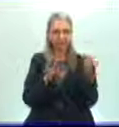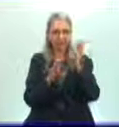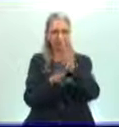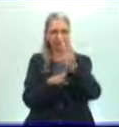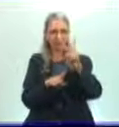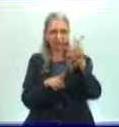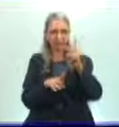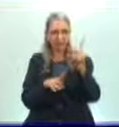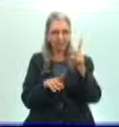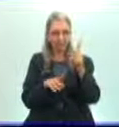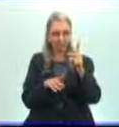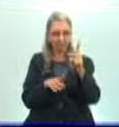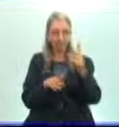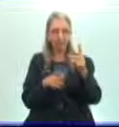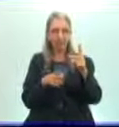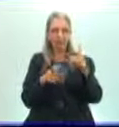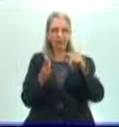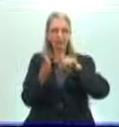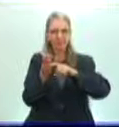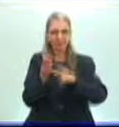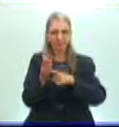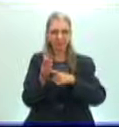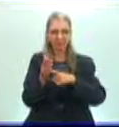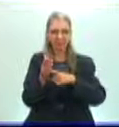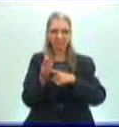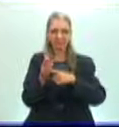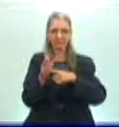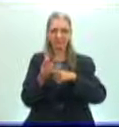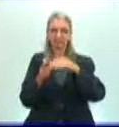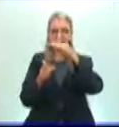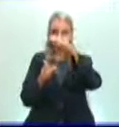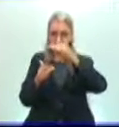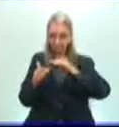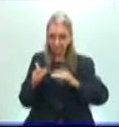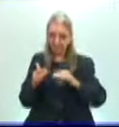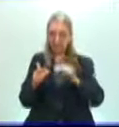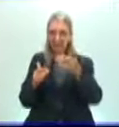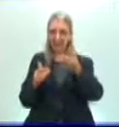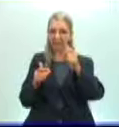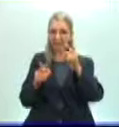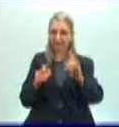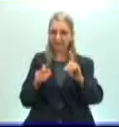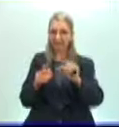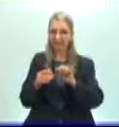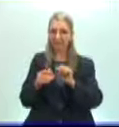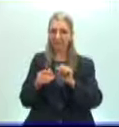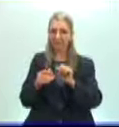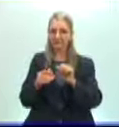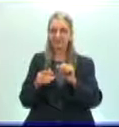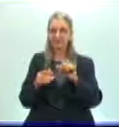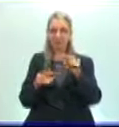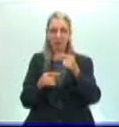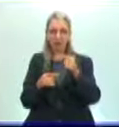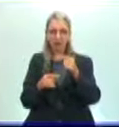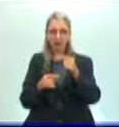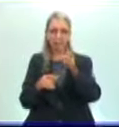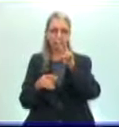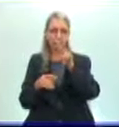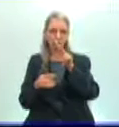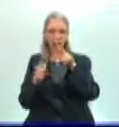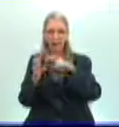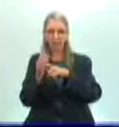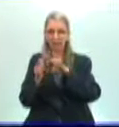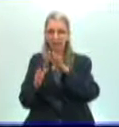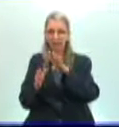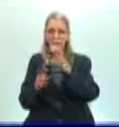longitud del lado que se opone al ángulo de 30 grados. Ahí vemos que el diámetro es 8 centímetros, por lo que podemos concluir que el radio va a